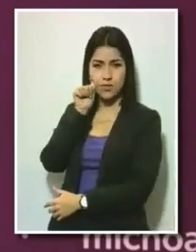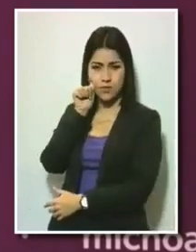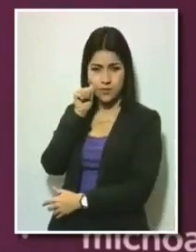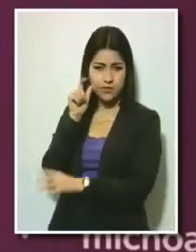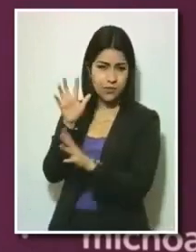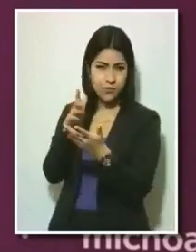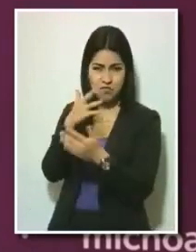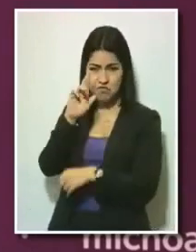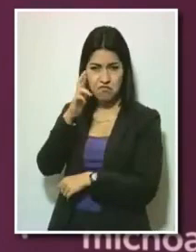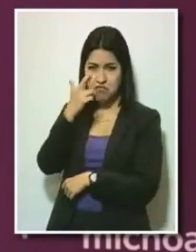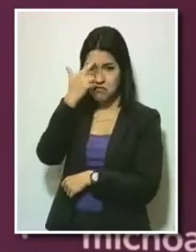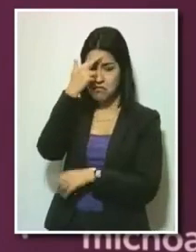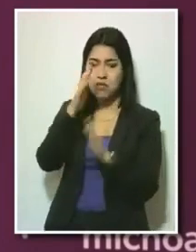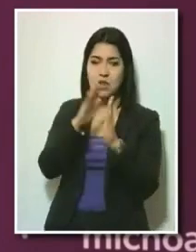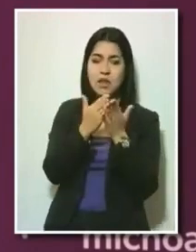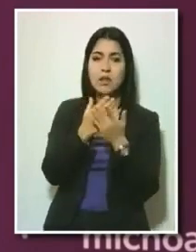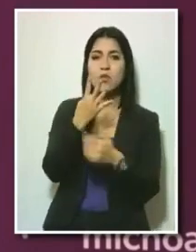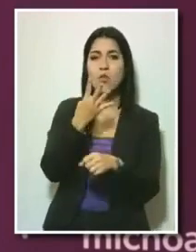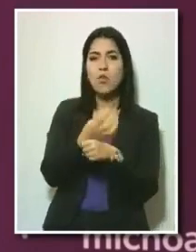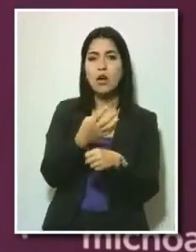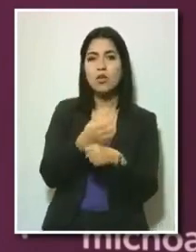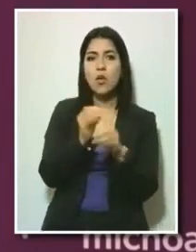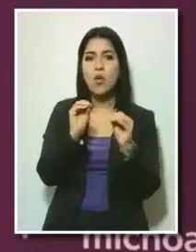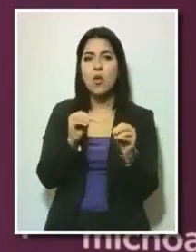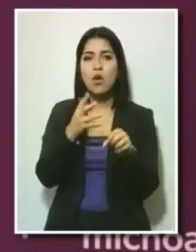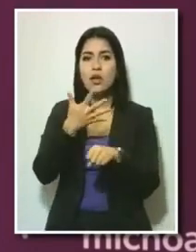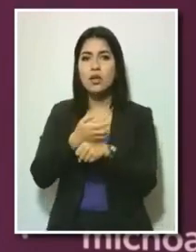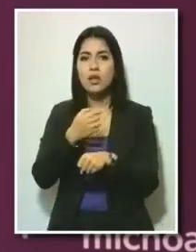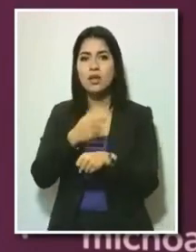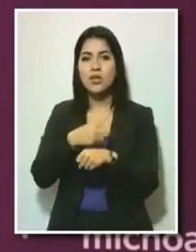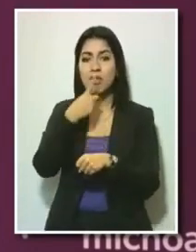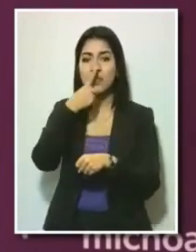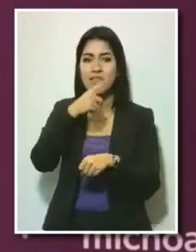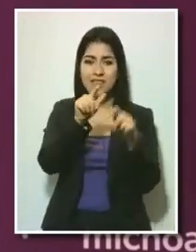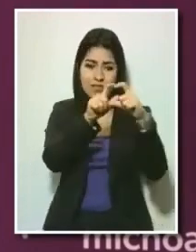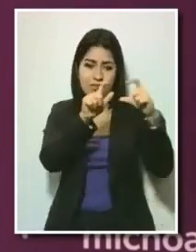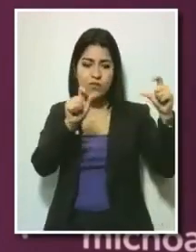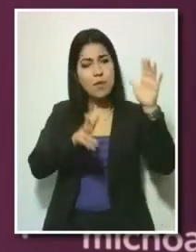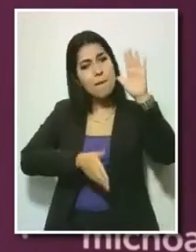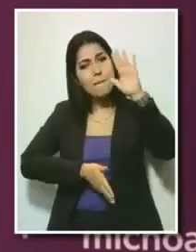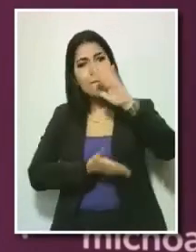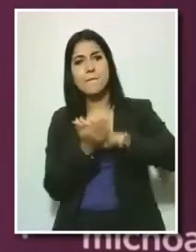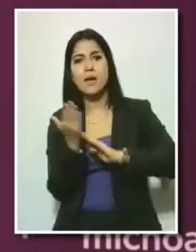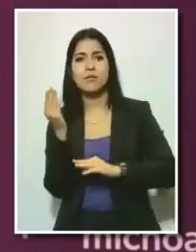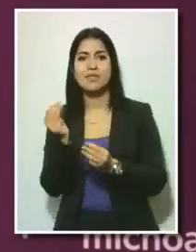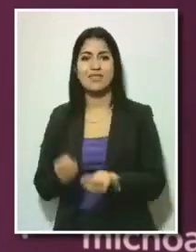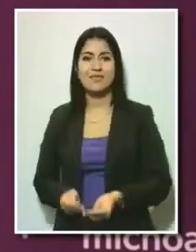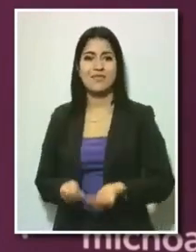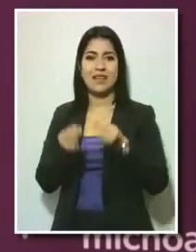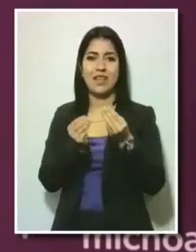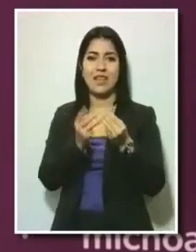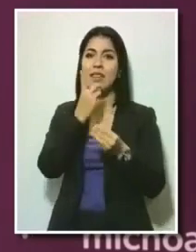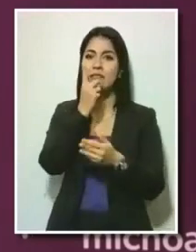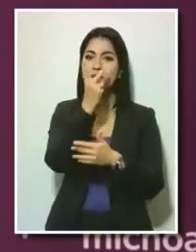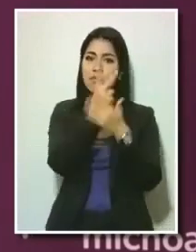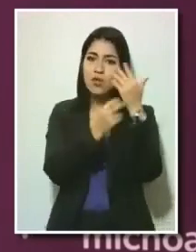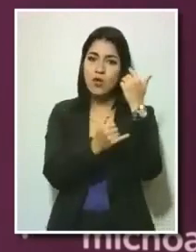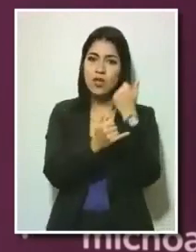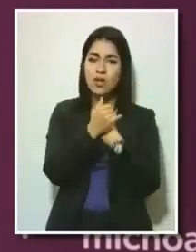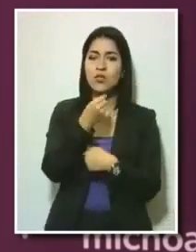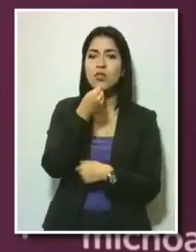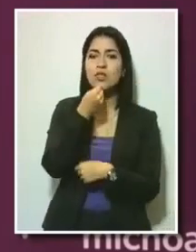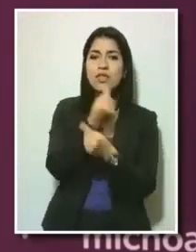quinto o en el de cuarto, cuando dice vamos al mercado. Está en un proyecto de que los niños